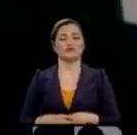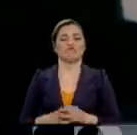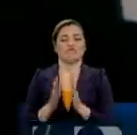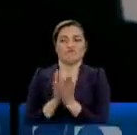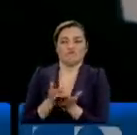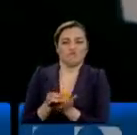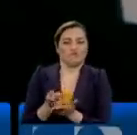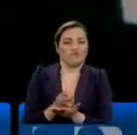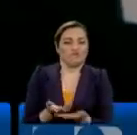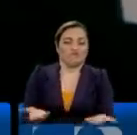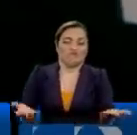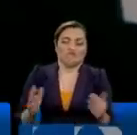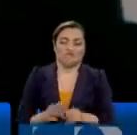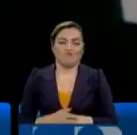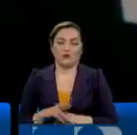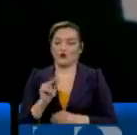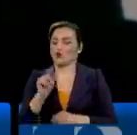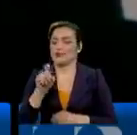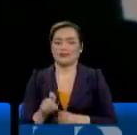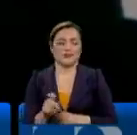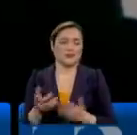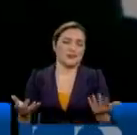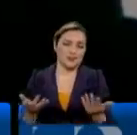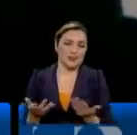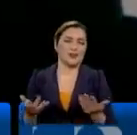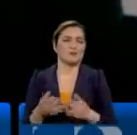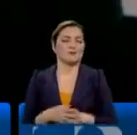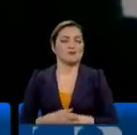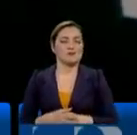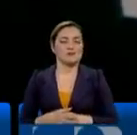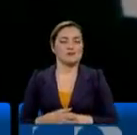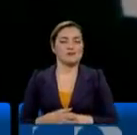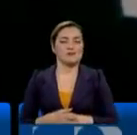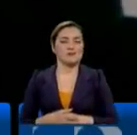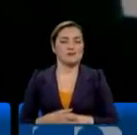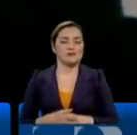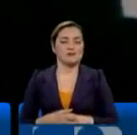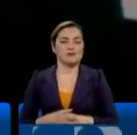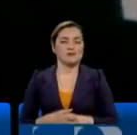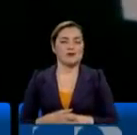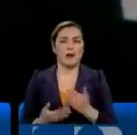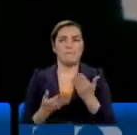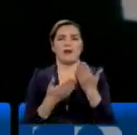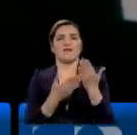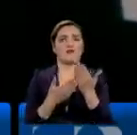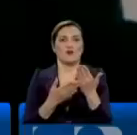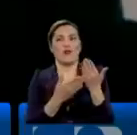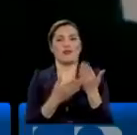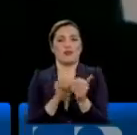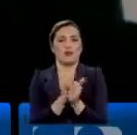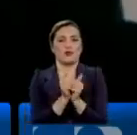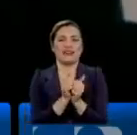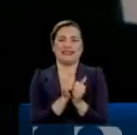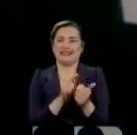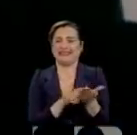que no sean absolutamente prioritarios. Es decir, había algunos eventos, sobre todo